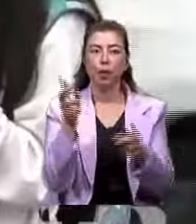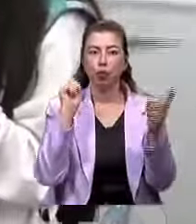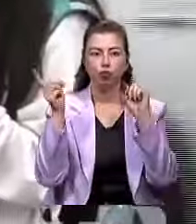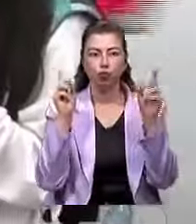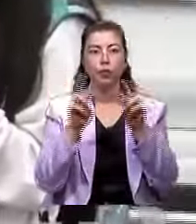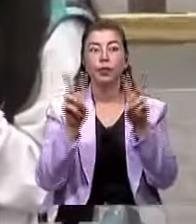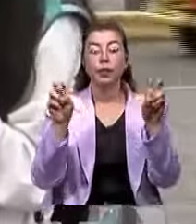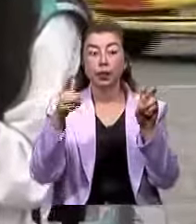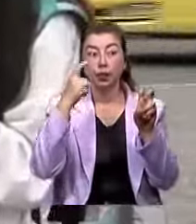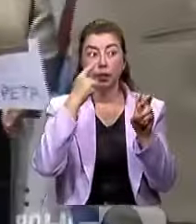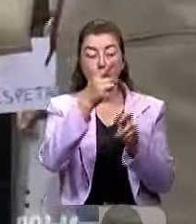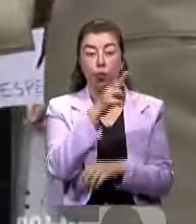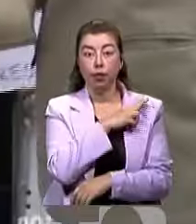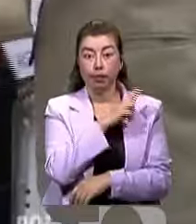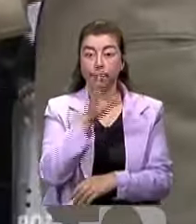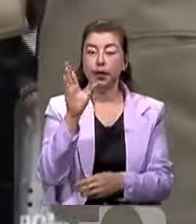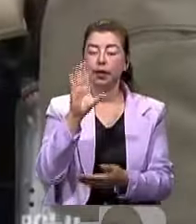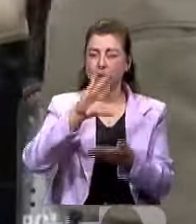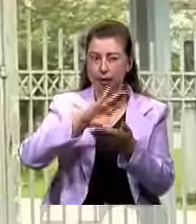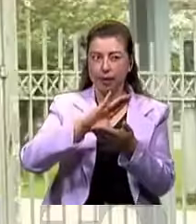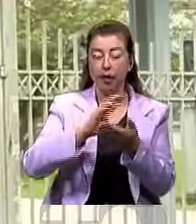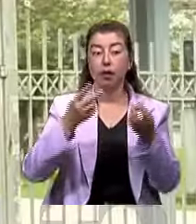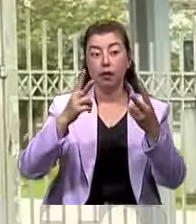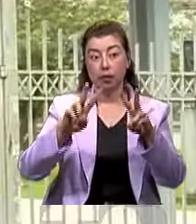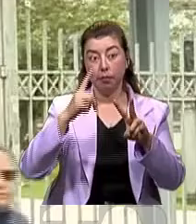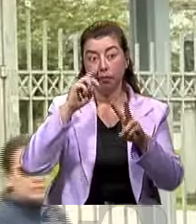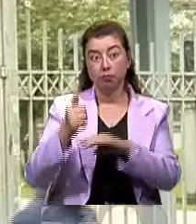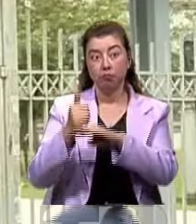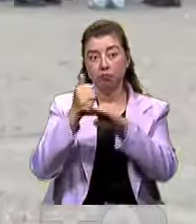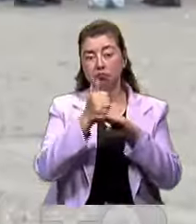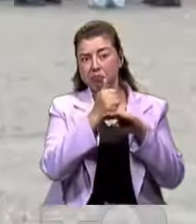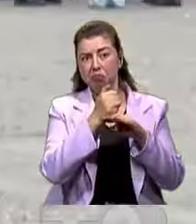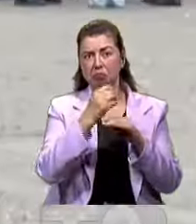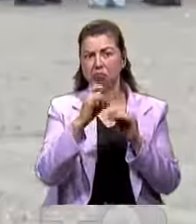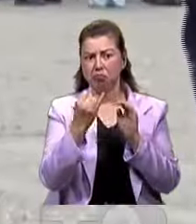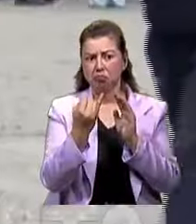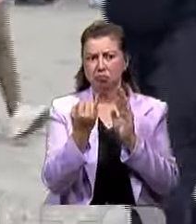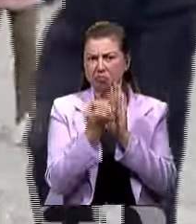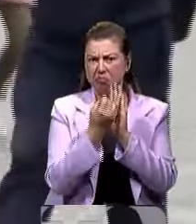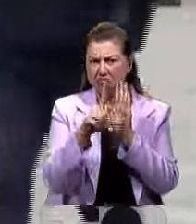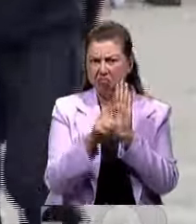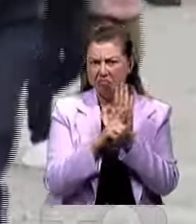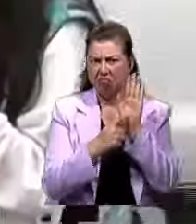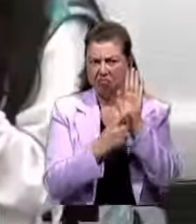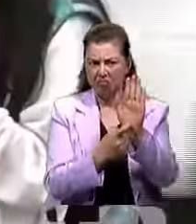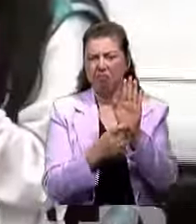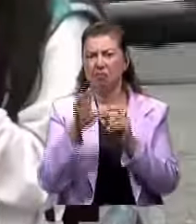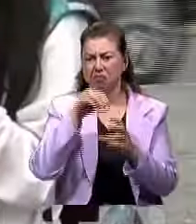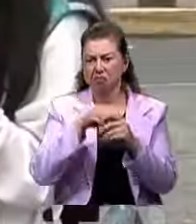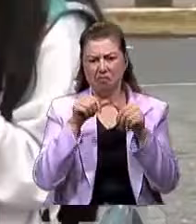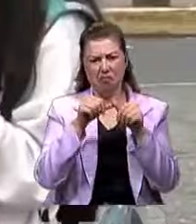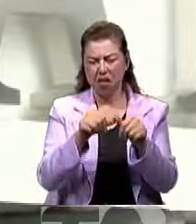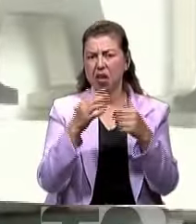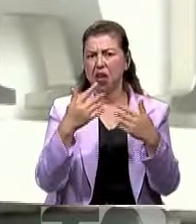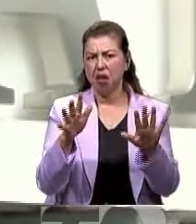la Universidad Central y las autoridades que permanecen ilegítimamente en el cargo, el presidente del Consejo de Educación Superior afirmó que